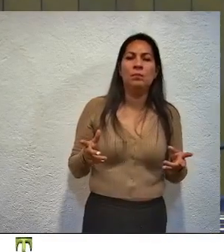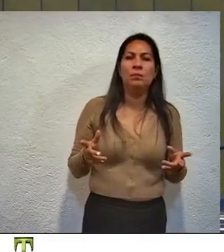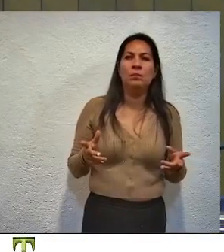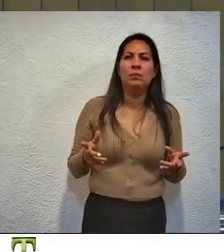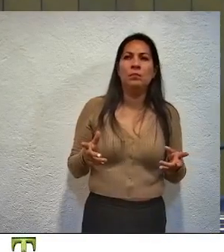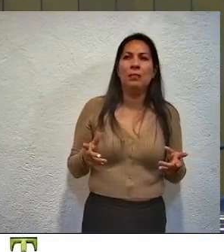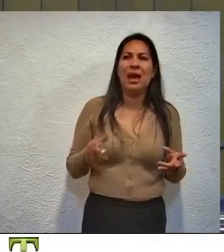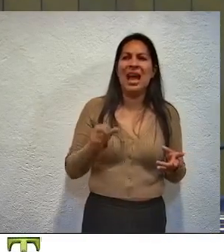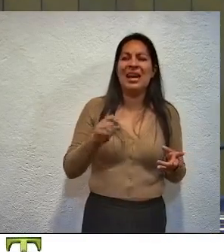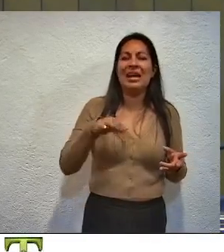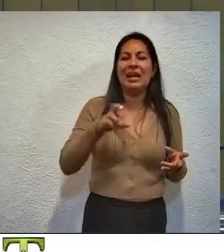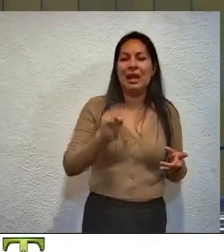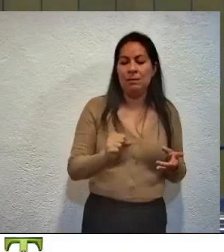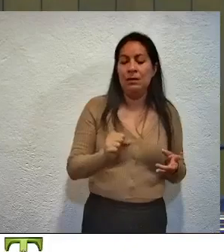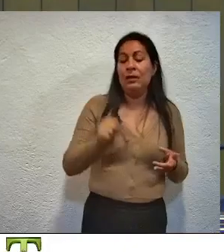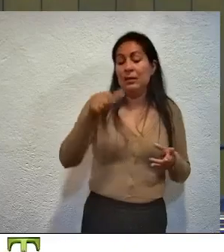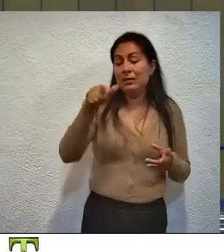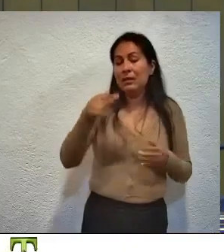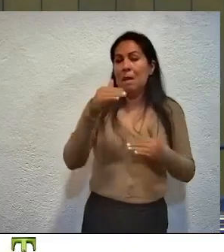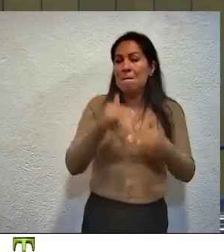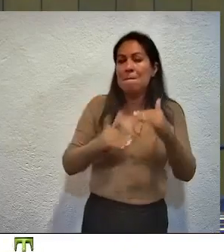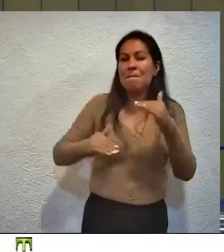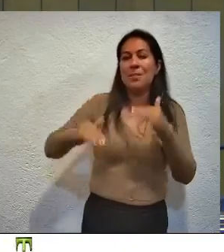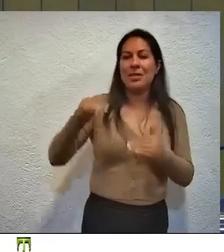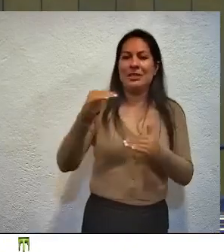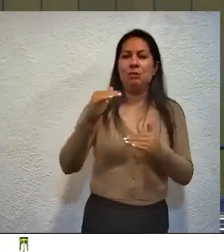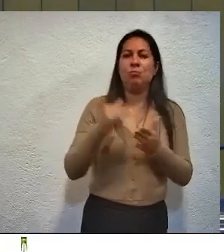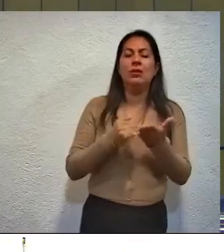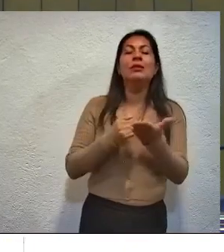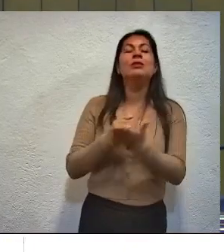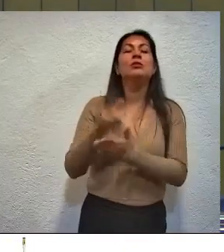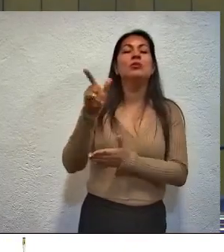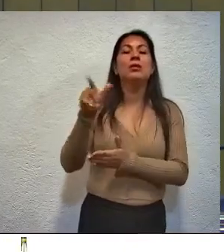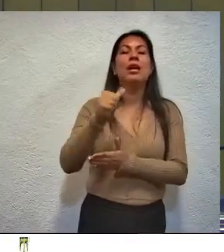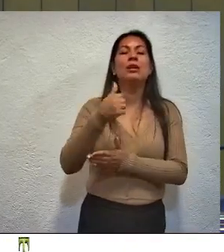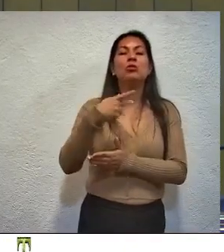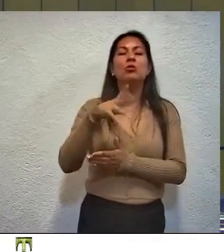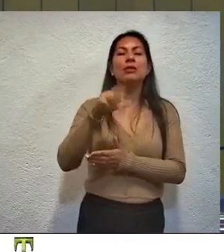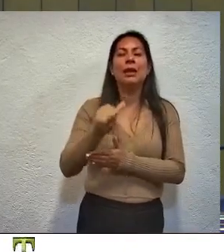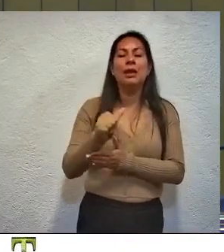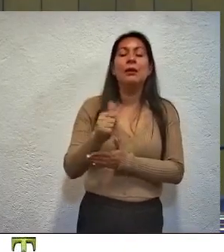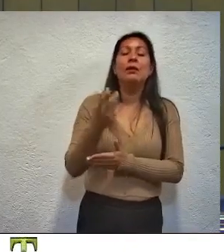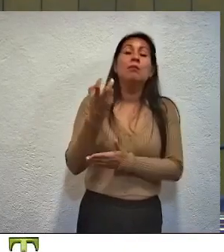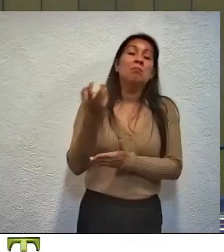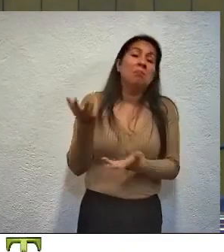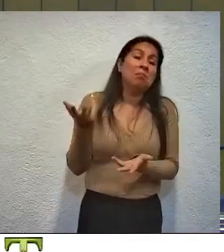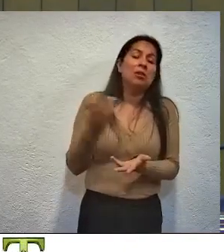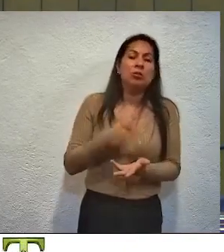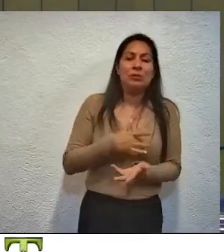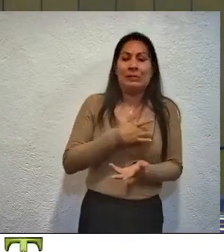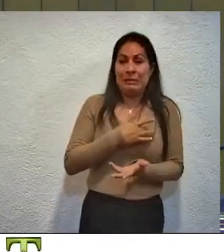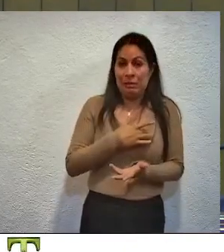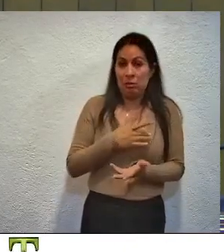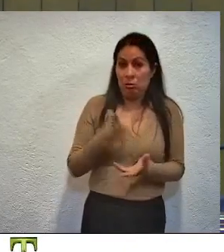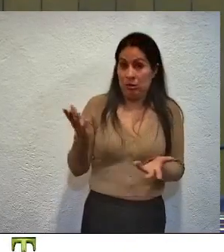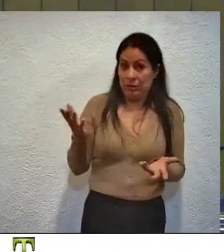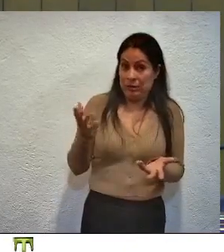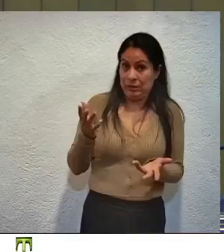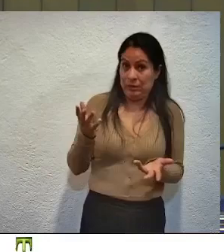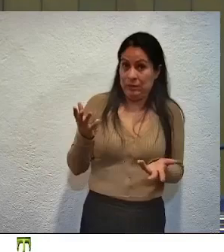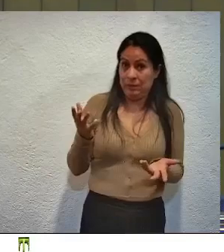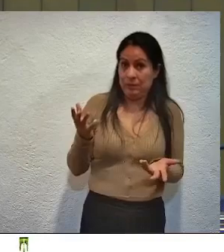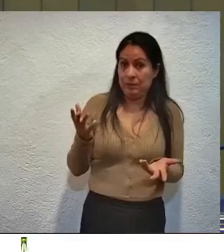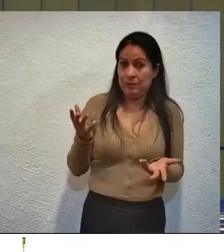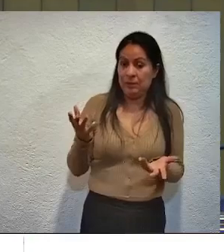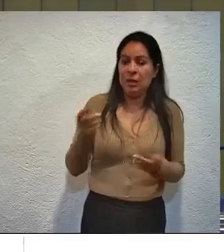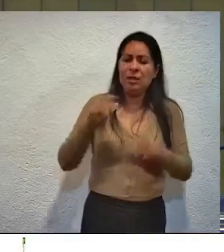el AMCRA, que es el máximo órgano de decisión de Ayutla. Entonces, me parece que si se